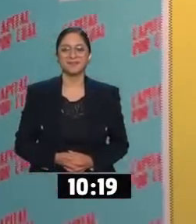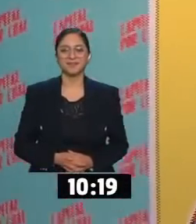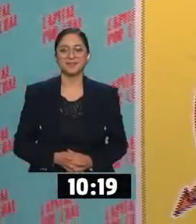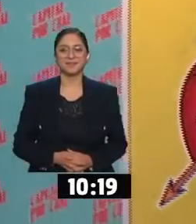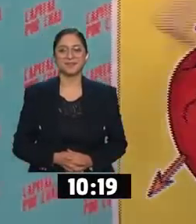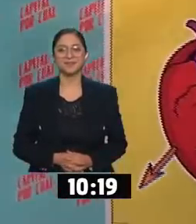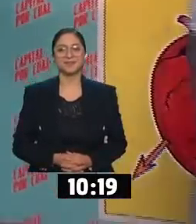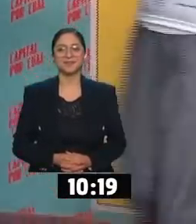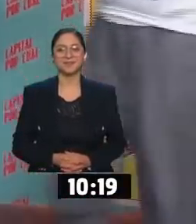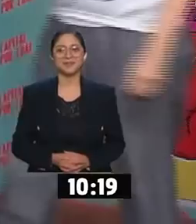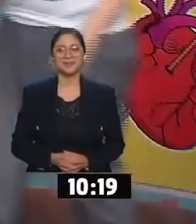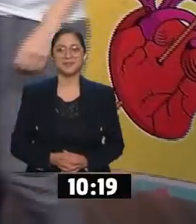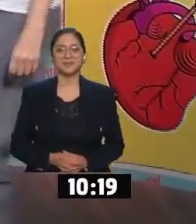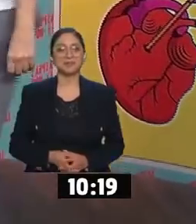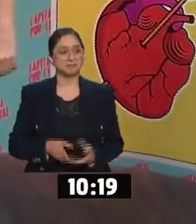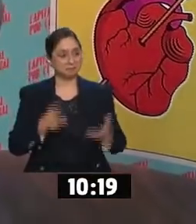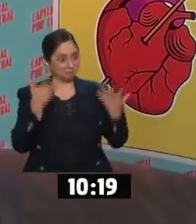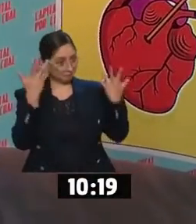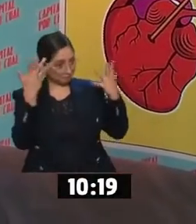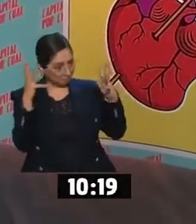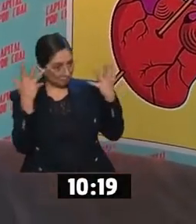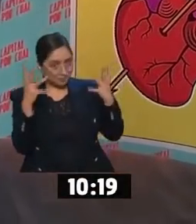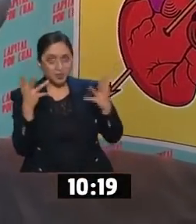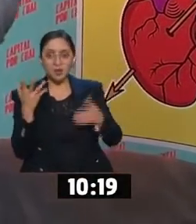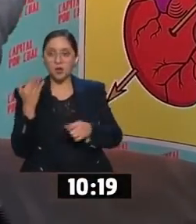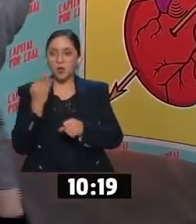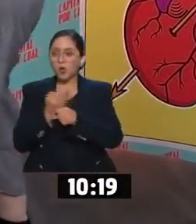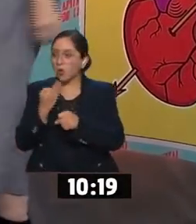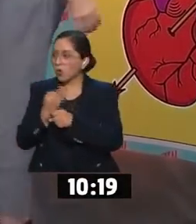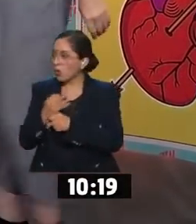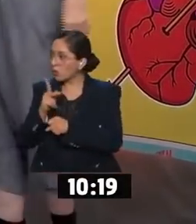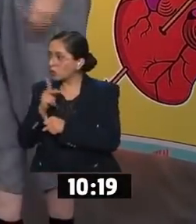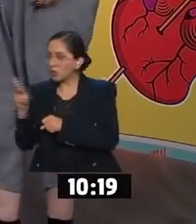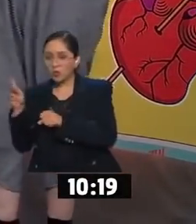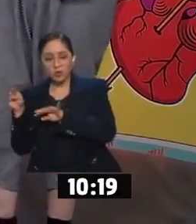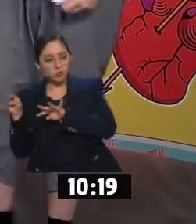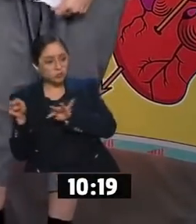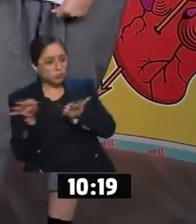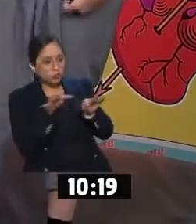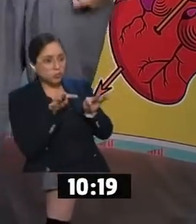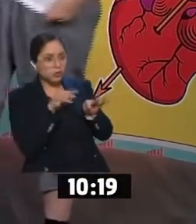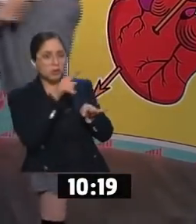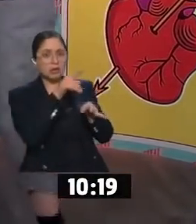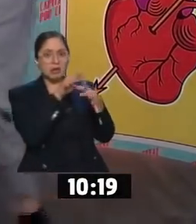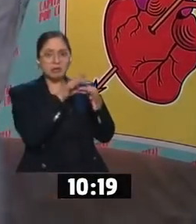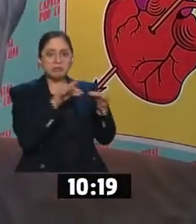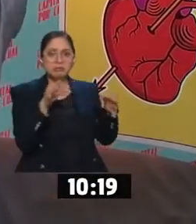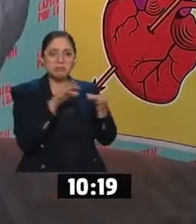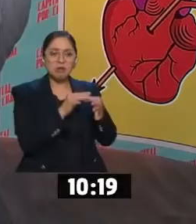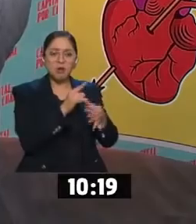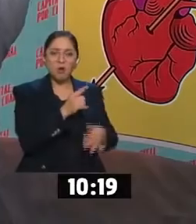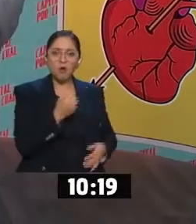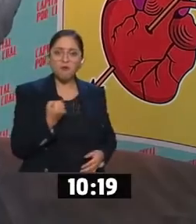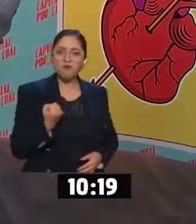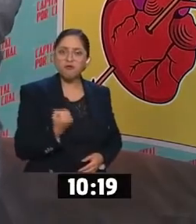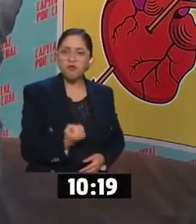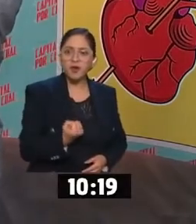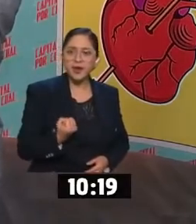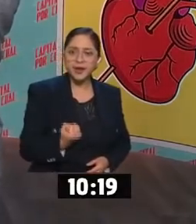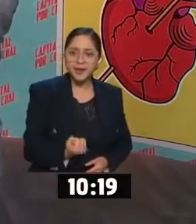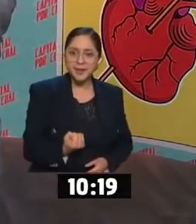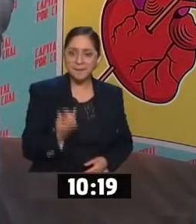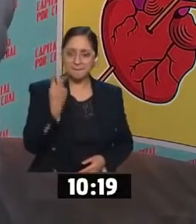¡Ay, ¡Bravo! Ya estábamos embebidos, oiga. ¡Qué fuerte, mana! Oiga, me encantó